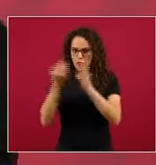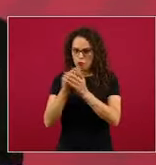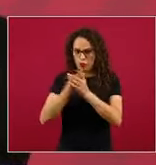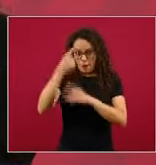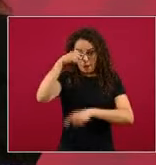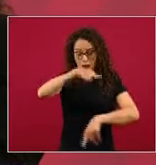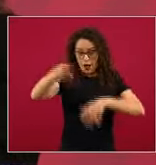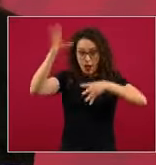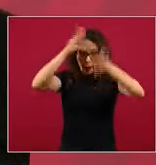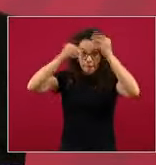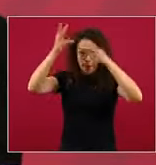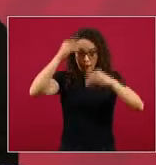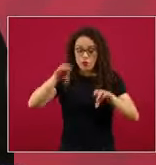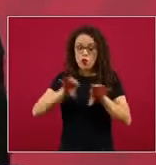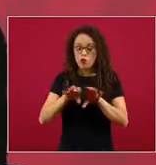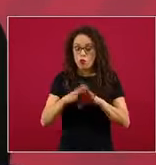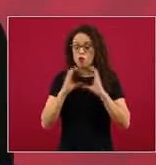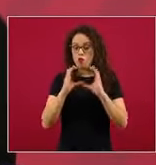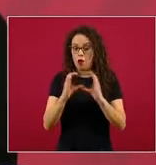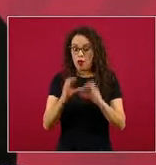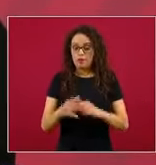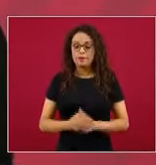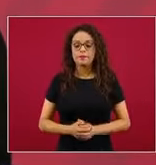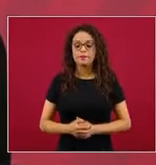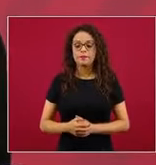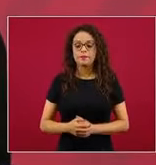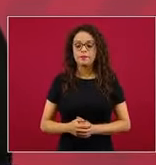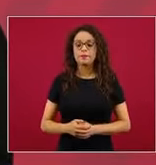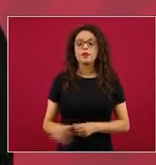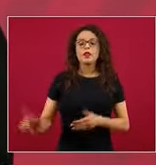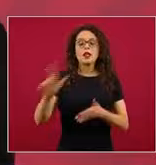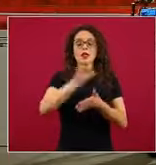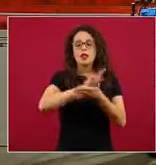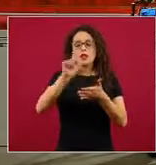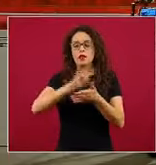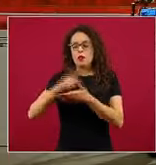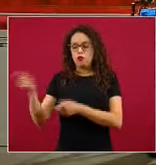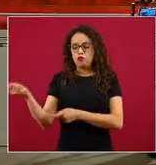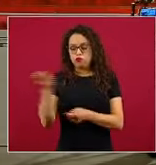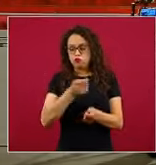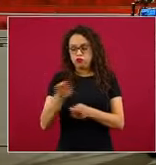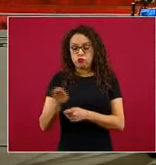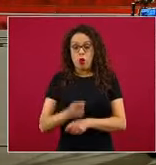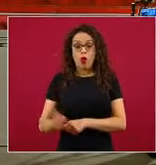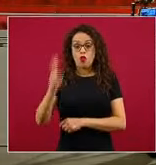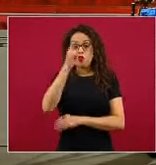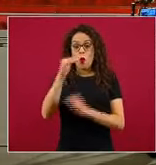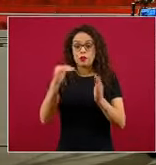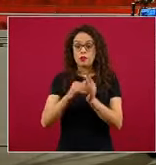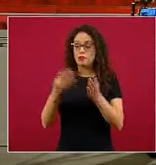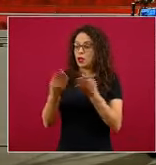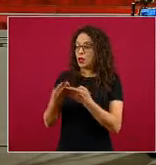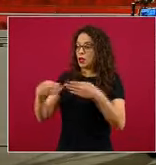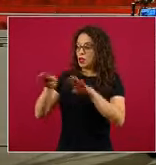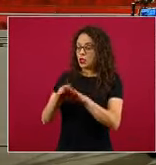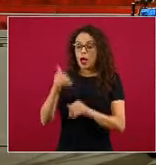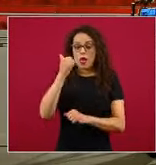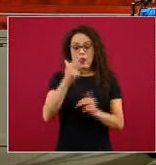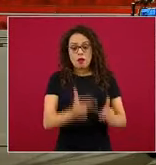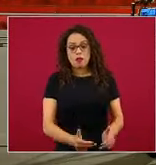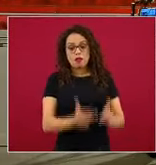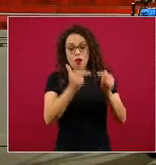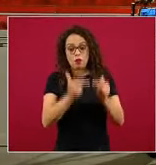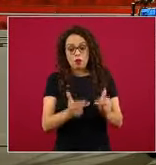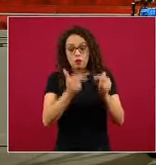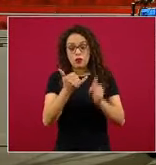con todos ellos. Hemos realizado la sanitización de más de 2,000 domicilios y comercios y también